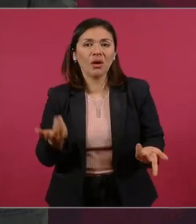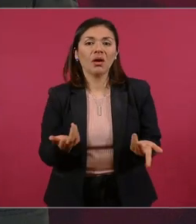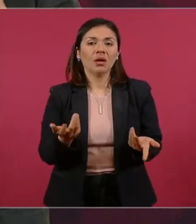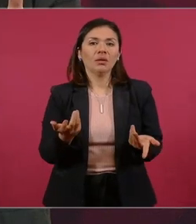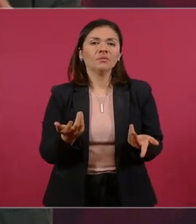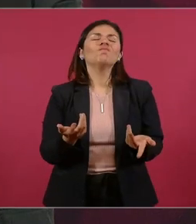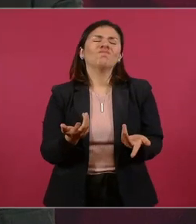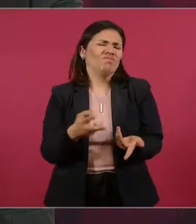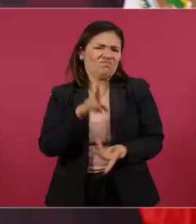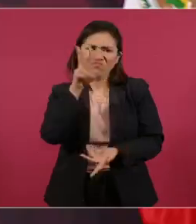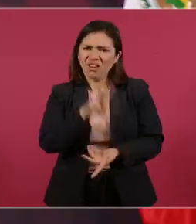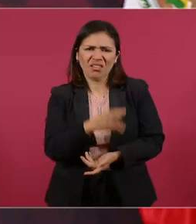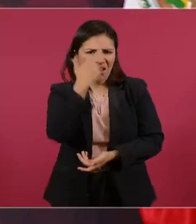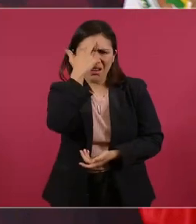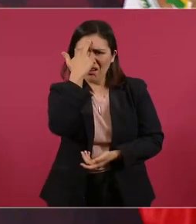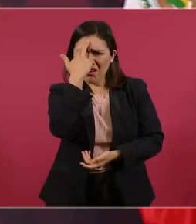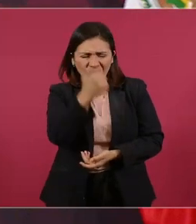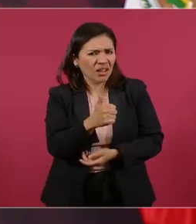legítimo